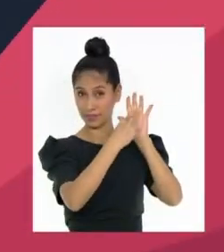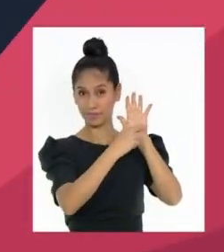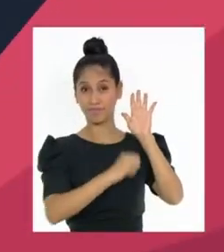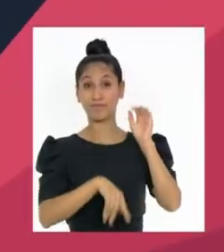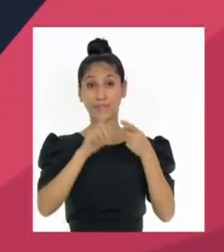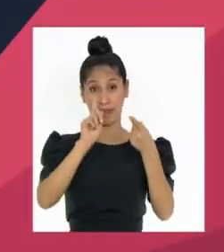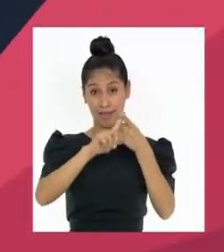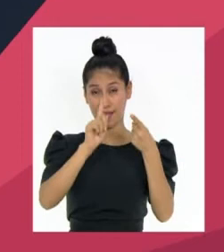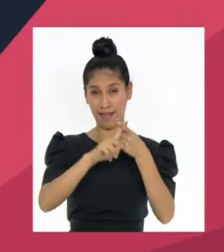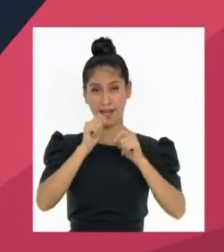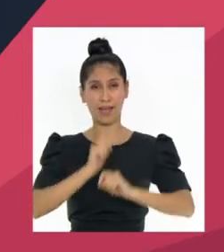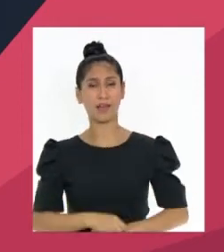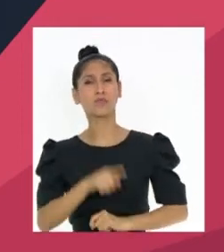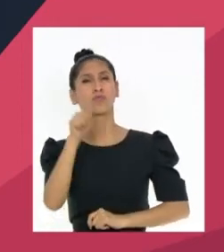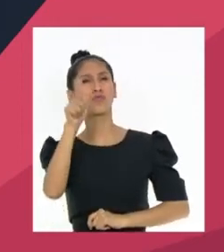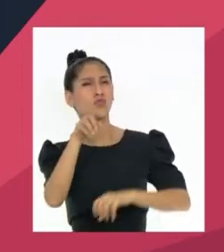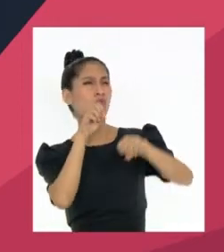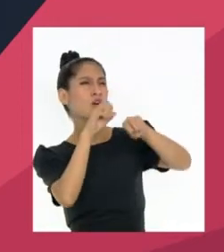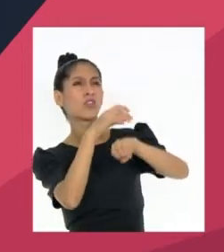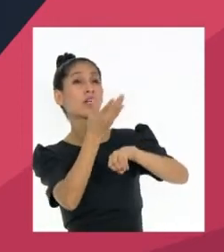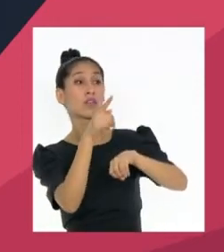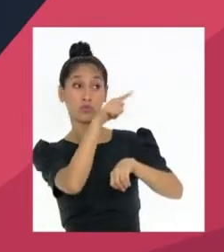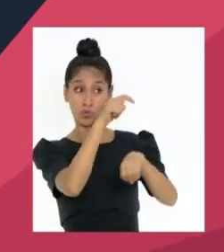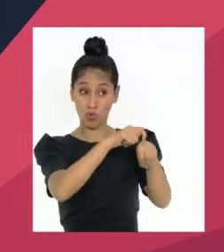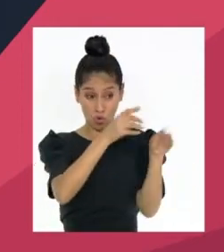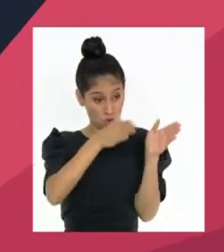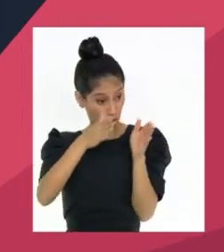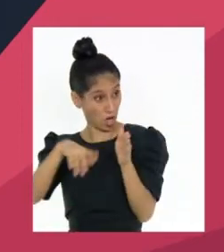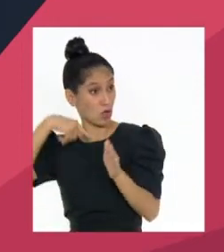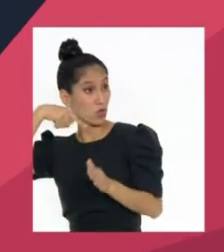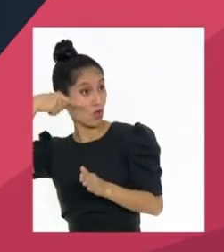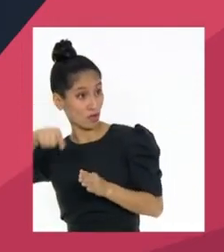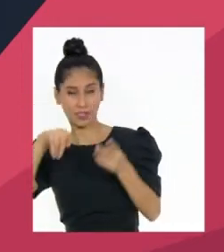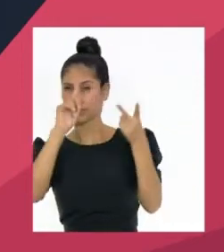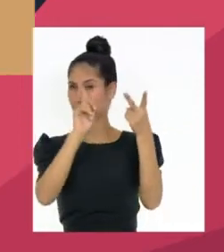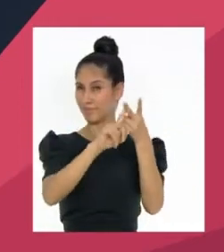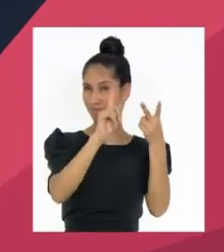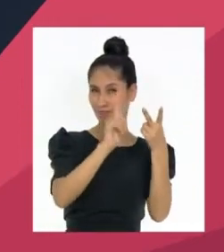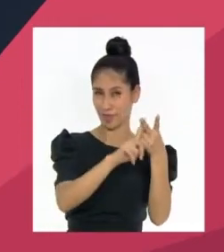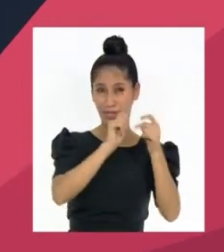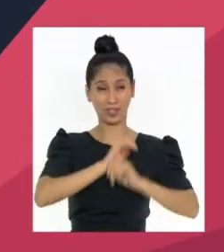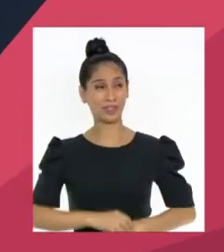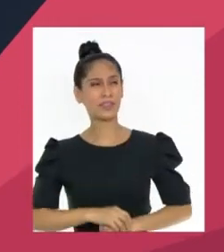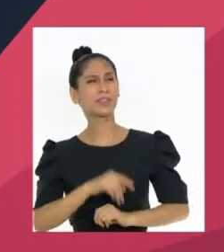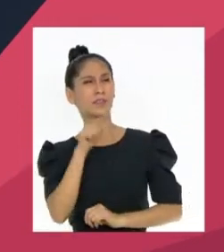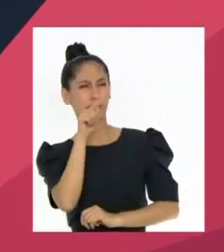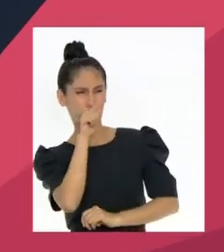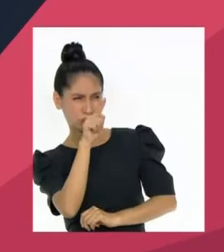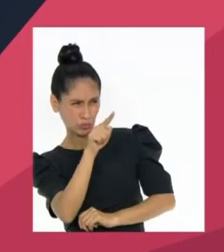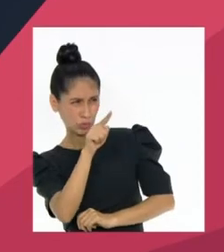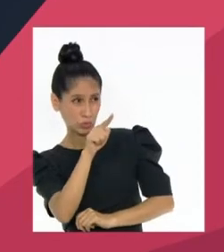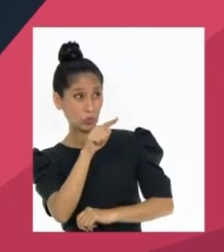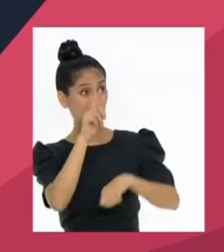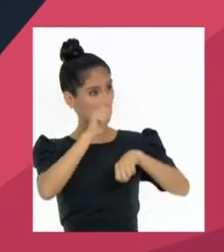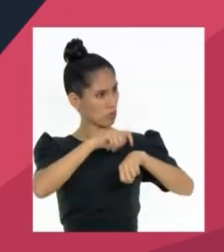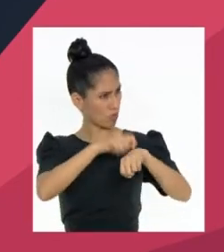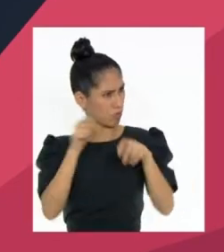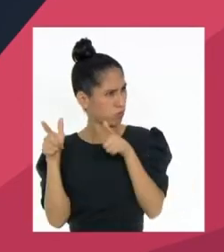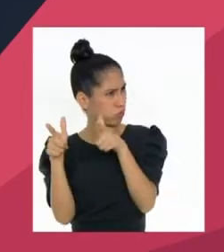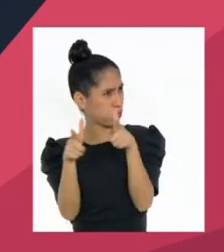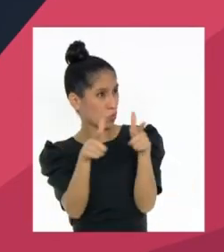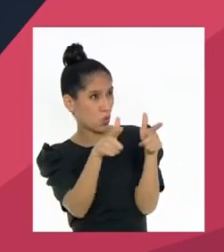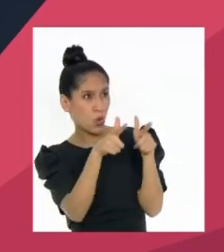A. Hacer un horario con las actividades diarias. B. Tener estrategias para controlar el tiempo que